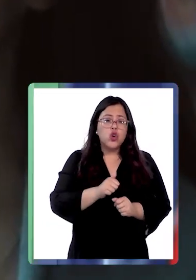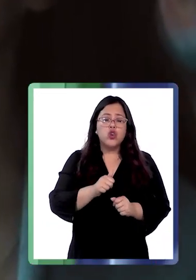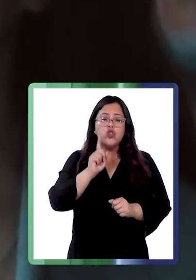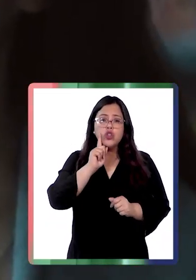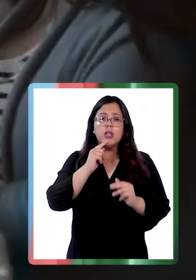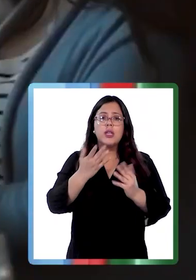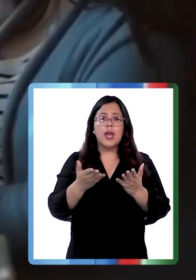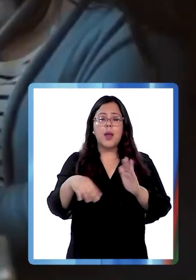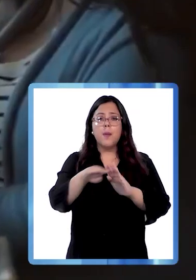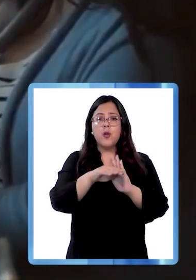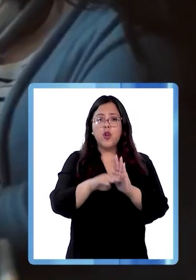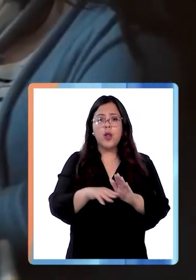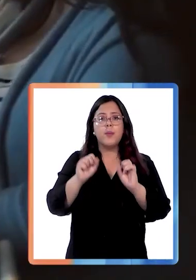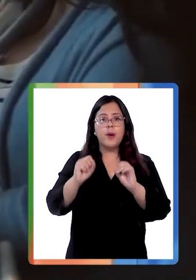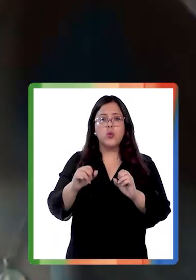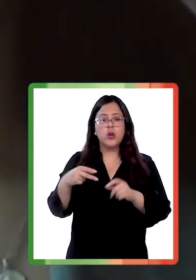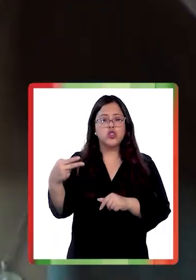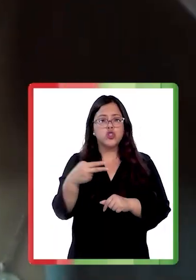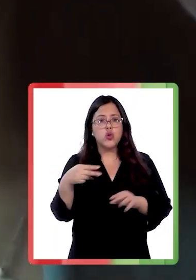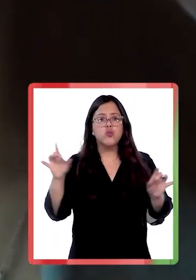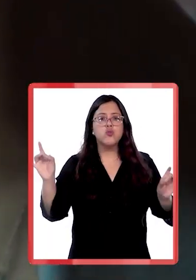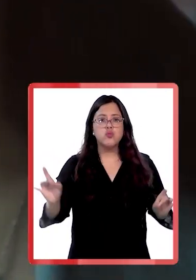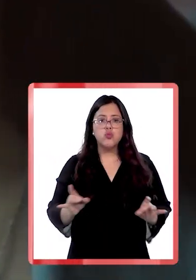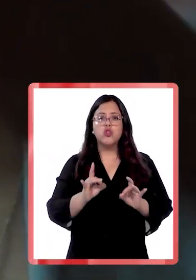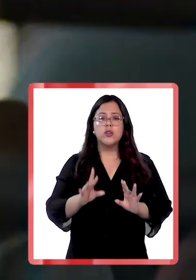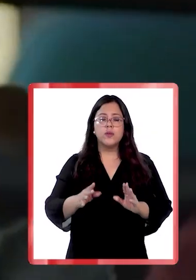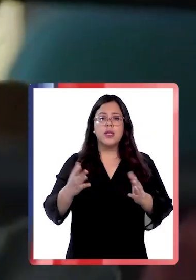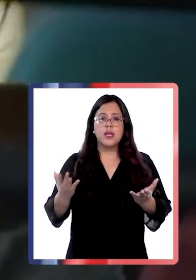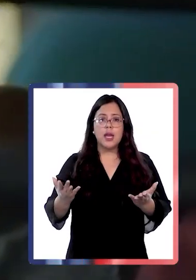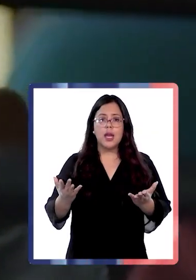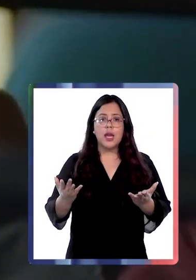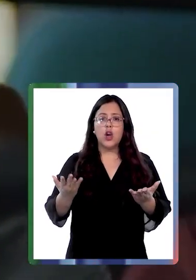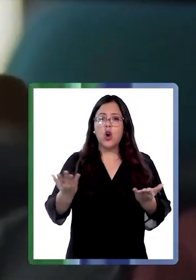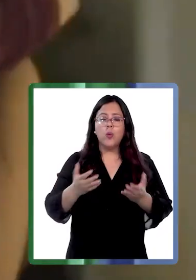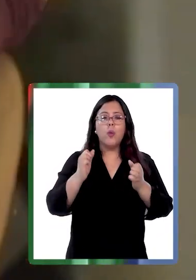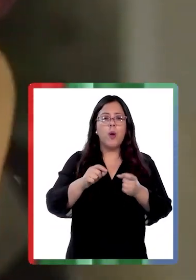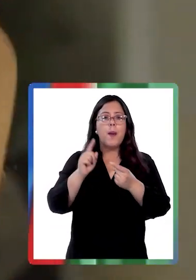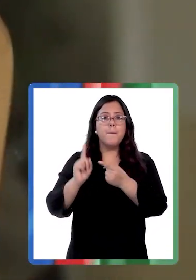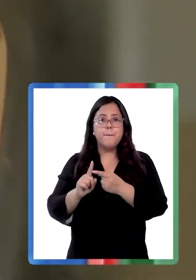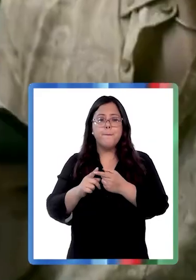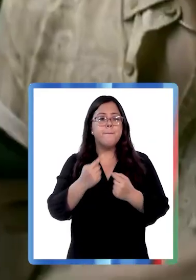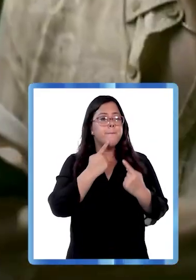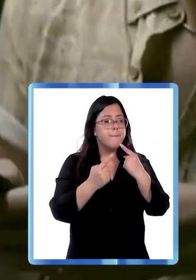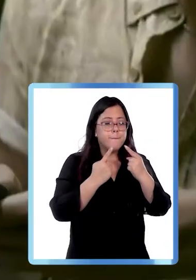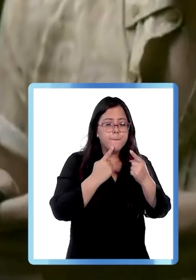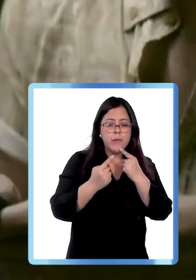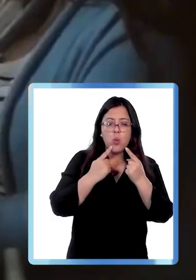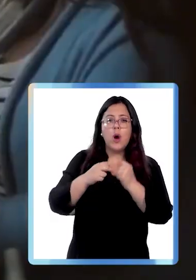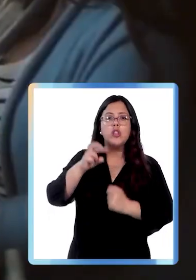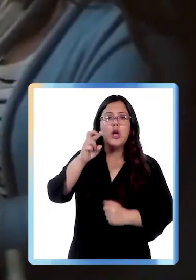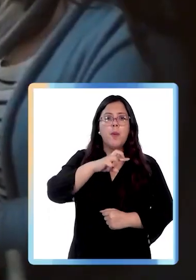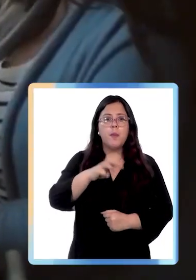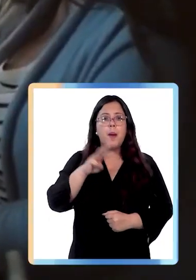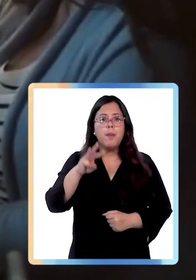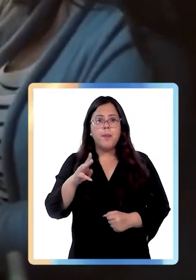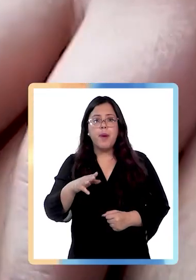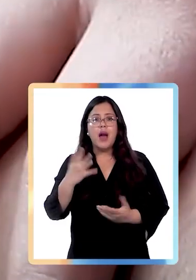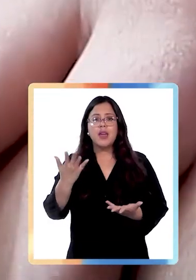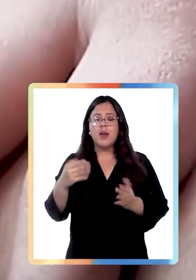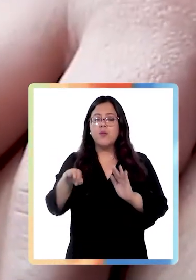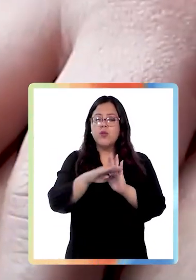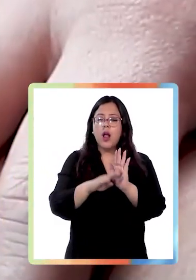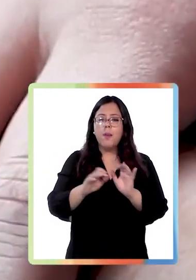no todos, un programa de educación sexual que probablemente cómo podríamos ser más partícipes es preguntando activamente a